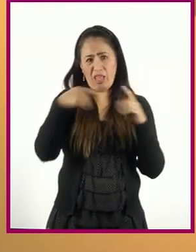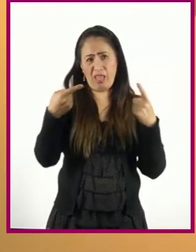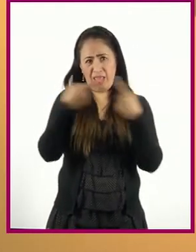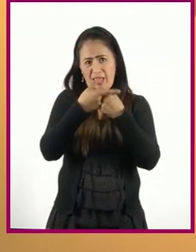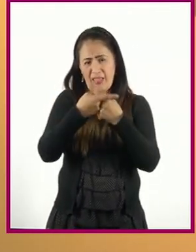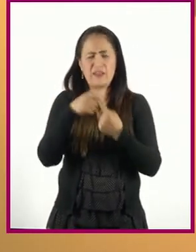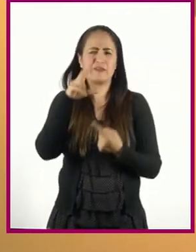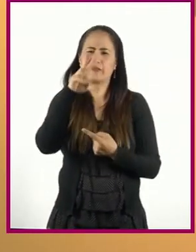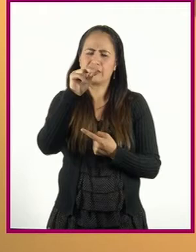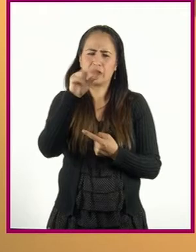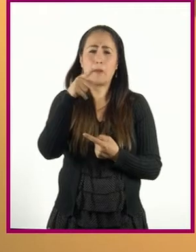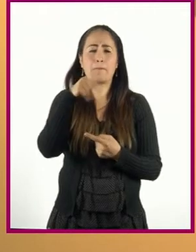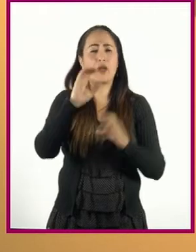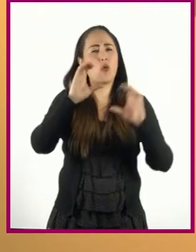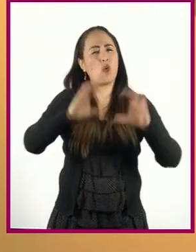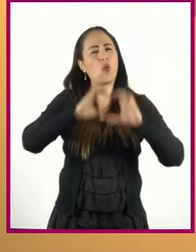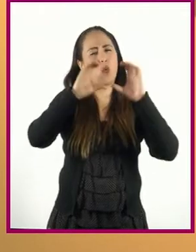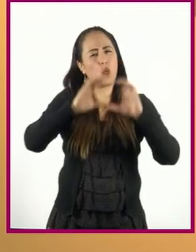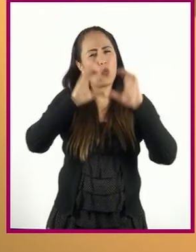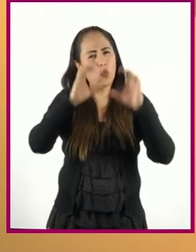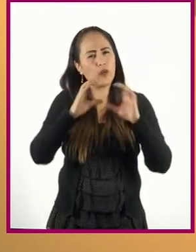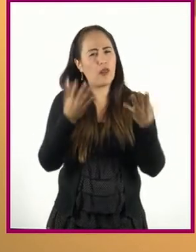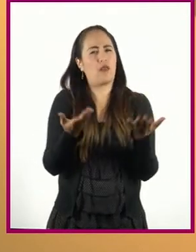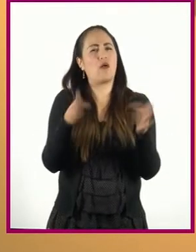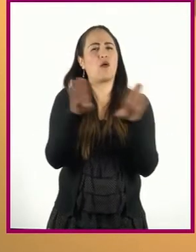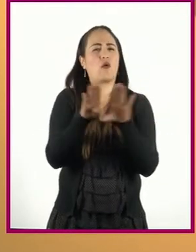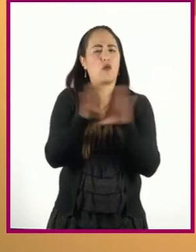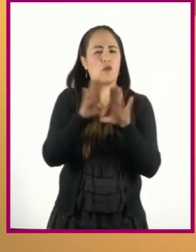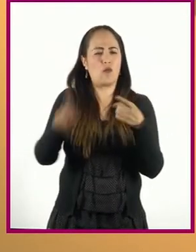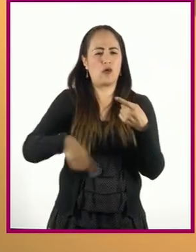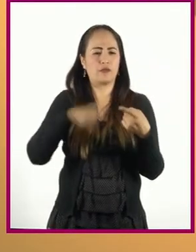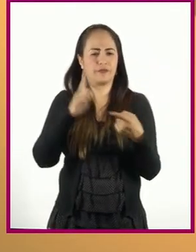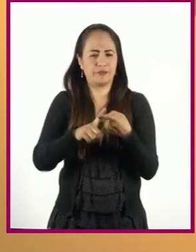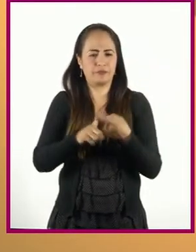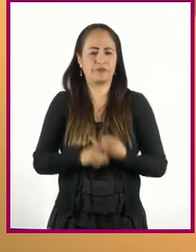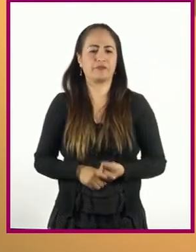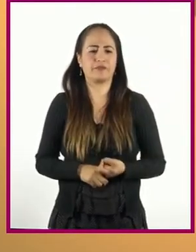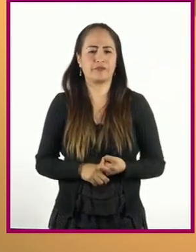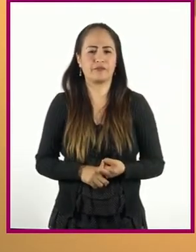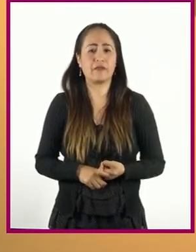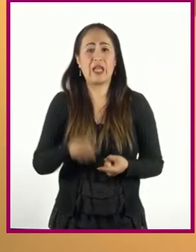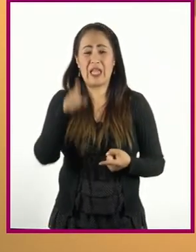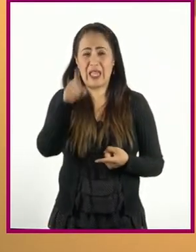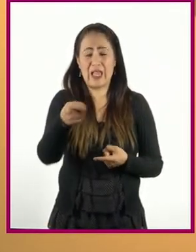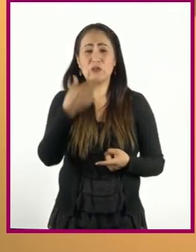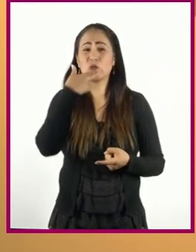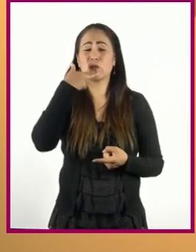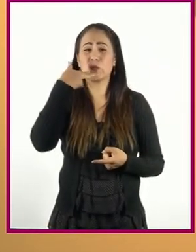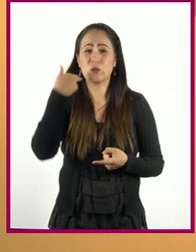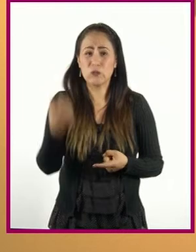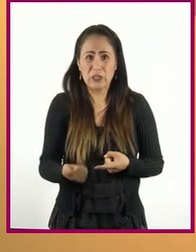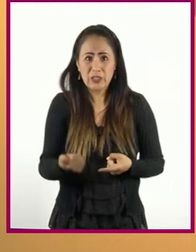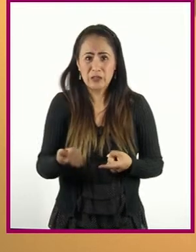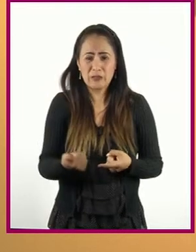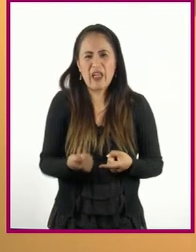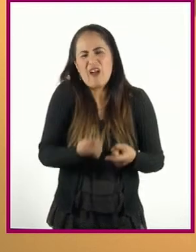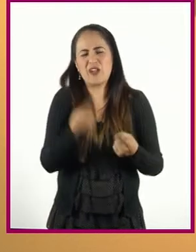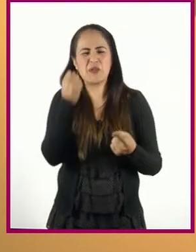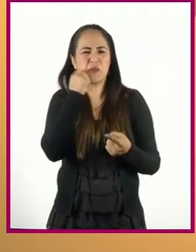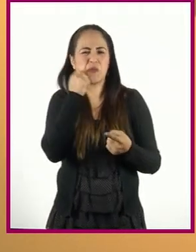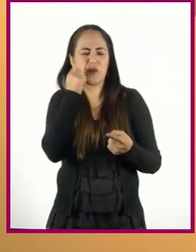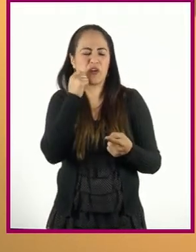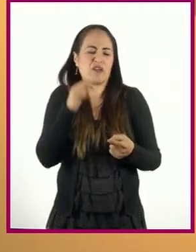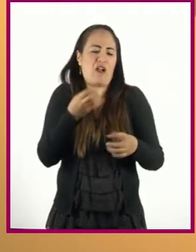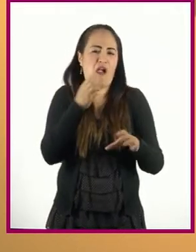tomar cuando los utilizamos. La primera sería nunca utilizar un microondas que esté dañado, especialmente